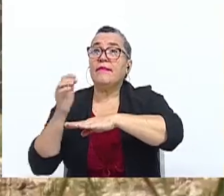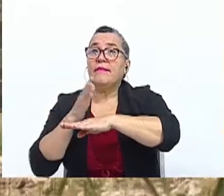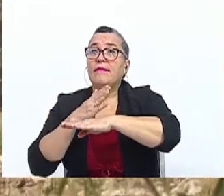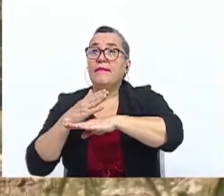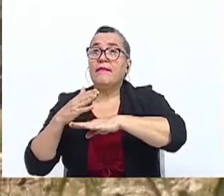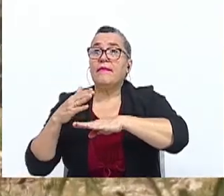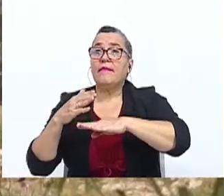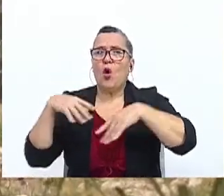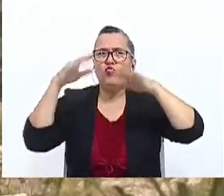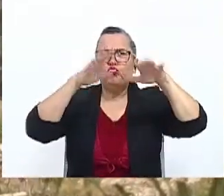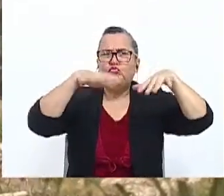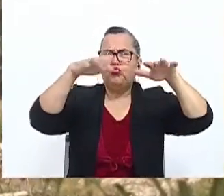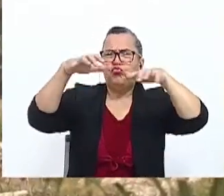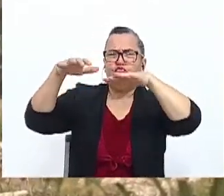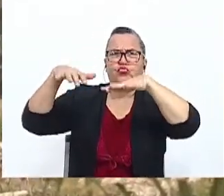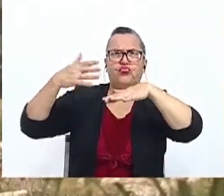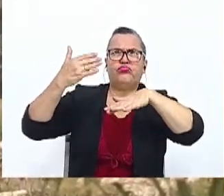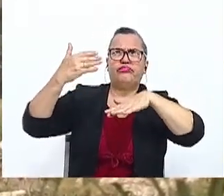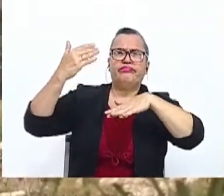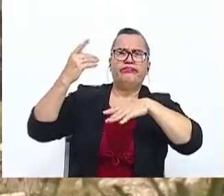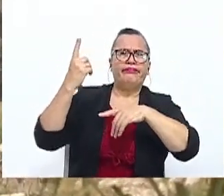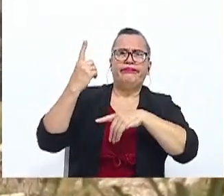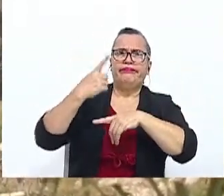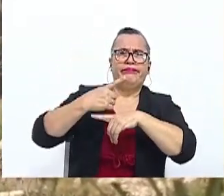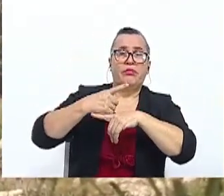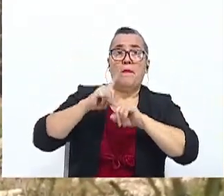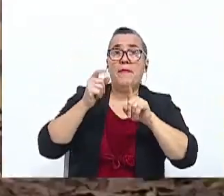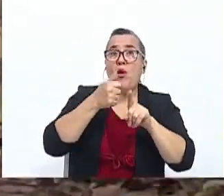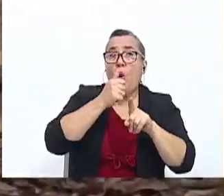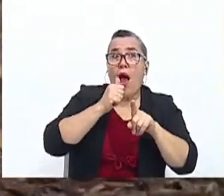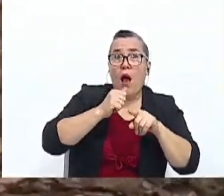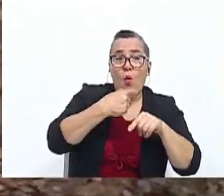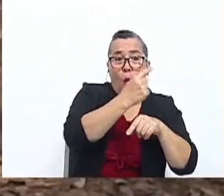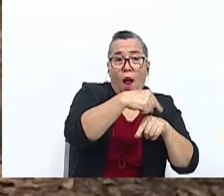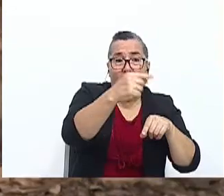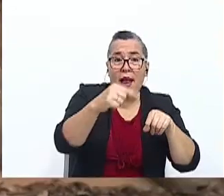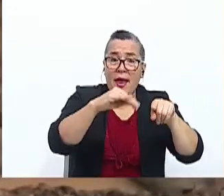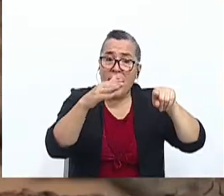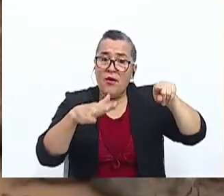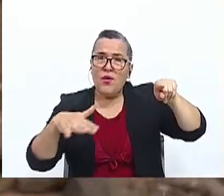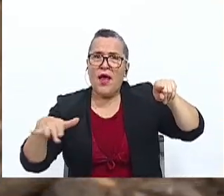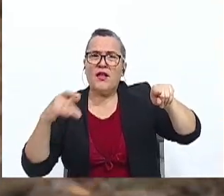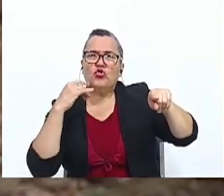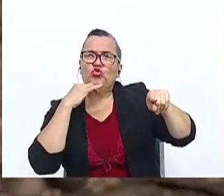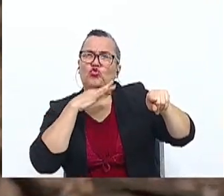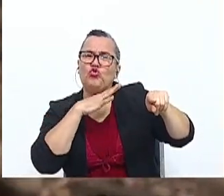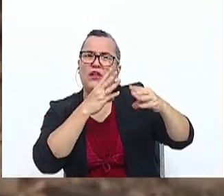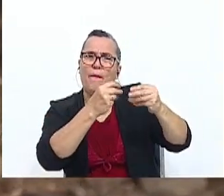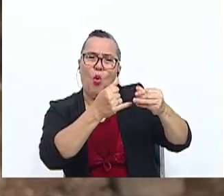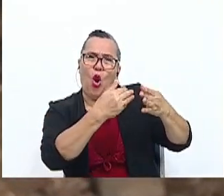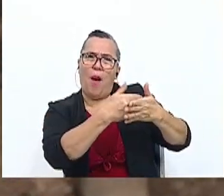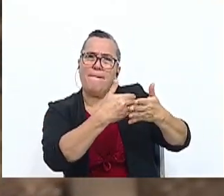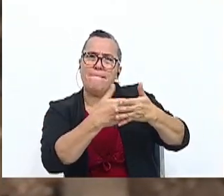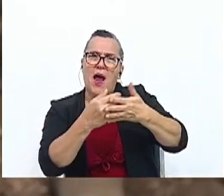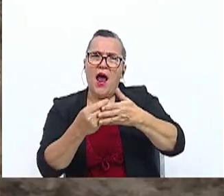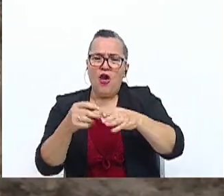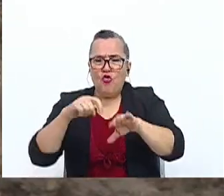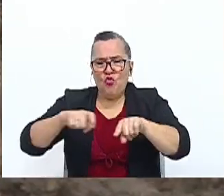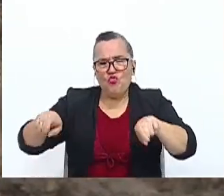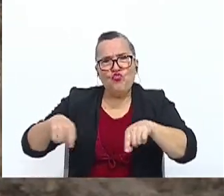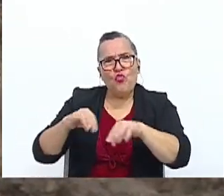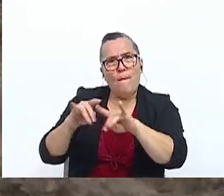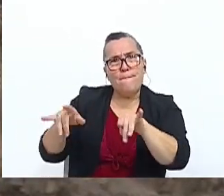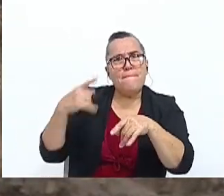No ha llovido en Cruzitas desde hace varios días, pero el agua de las quebradas, turbia por el barro y los sedimentos, da la impresión de que ha pasado